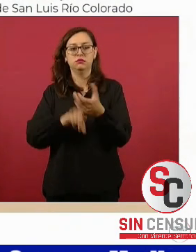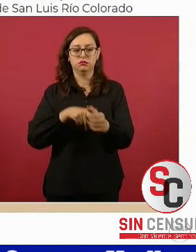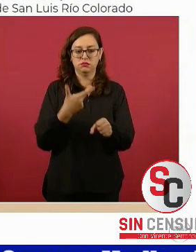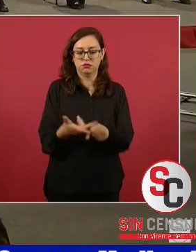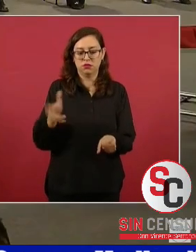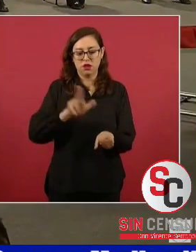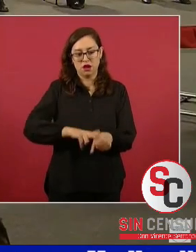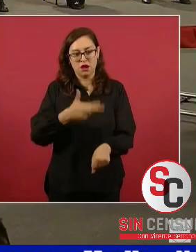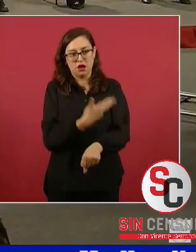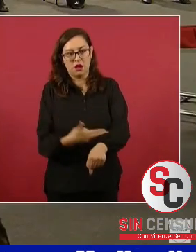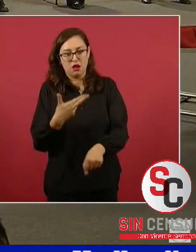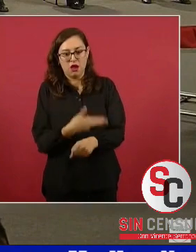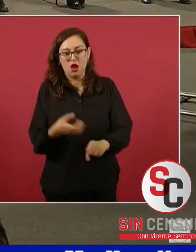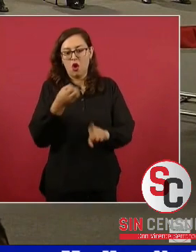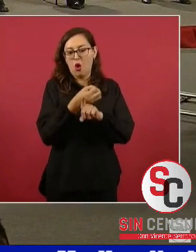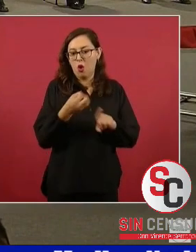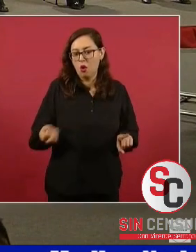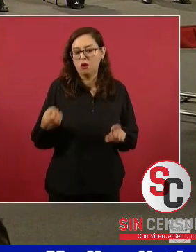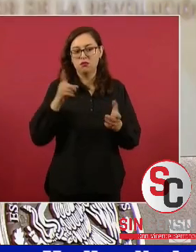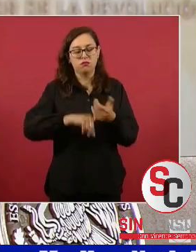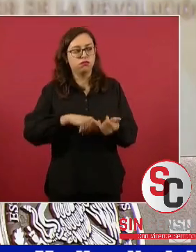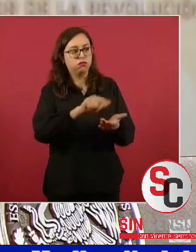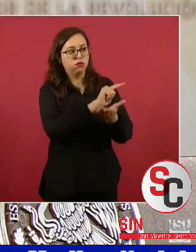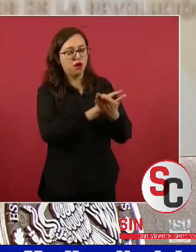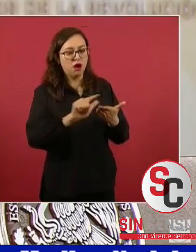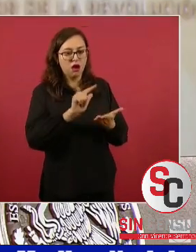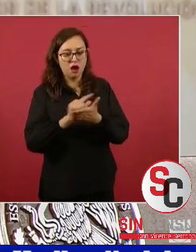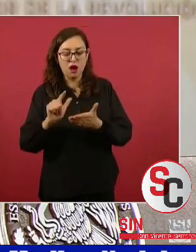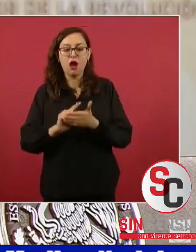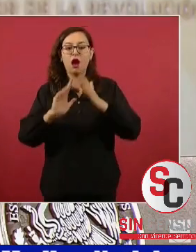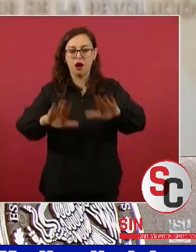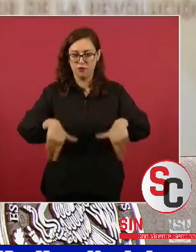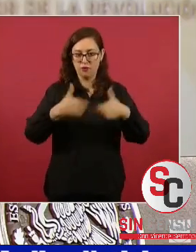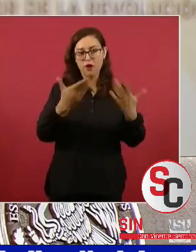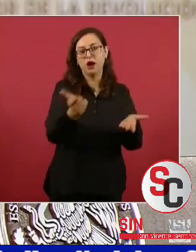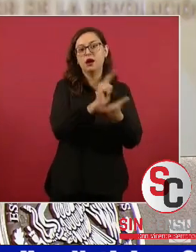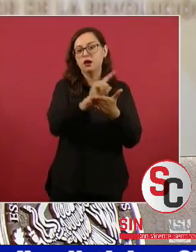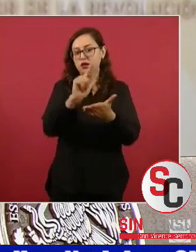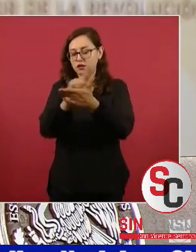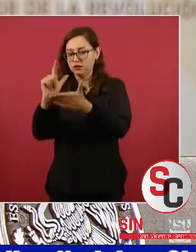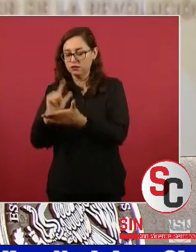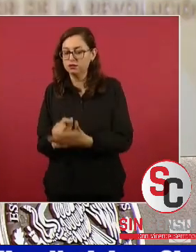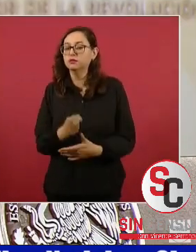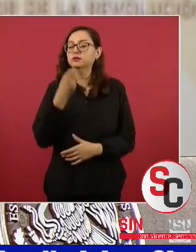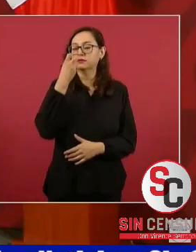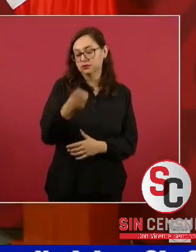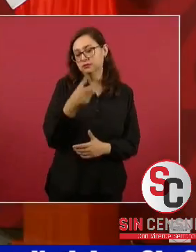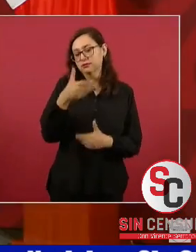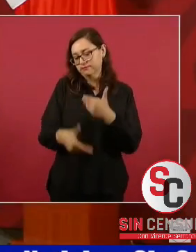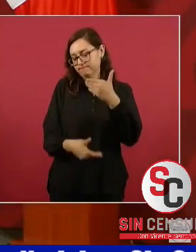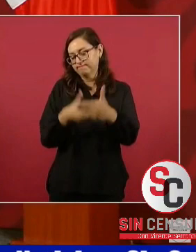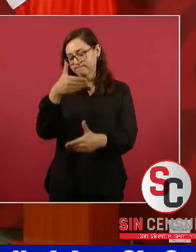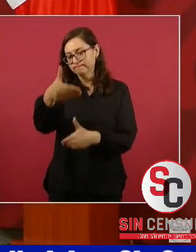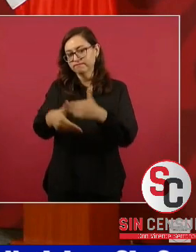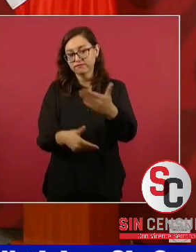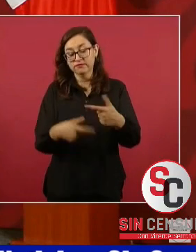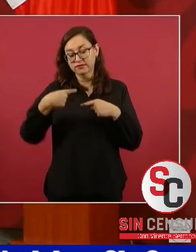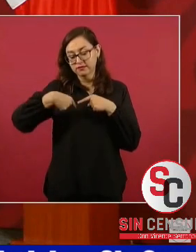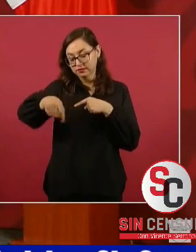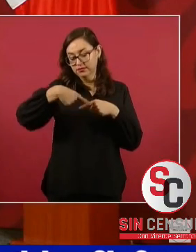en acciones de limpieza externa. En ese sentido, así vamos en el avance, y esta semana vamos a estar